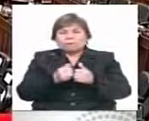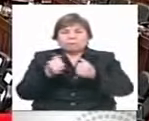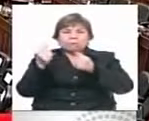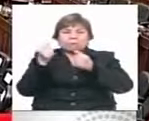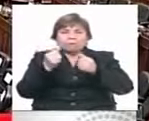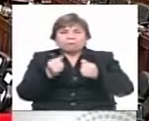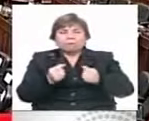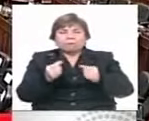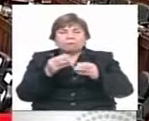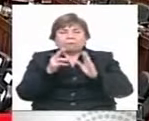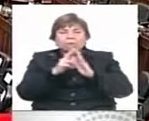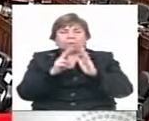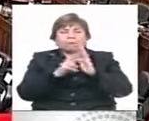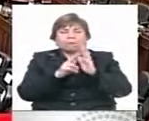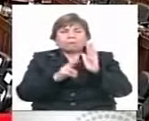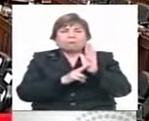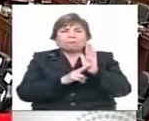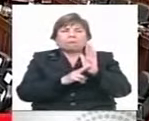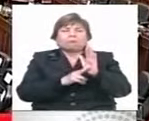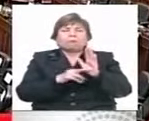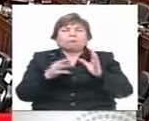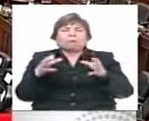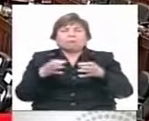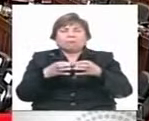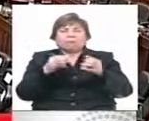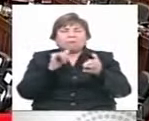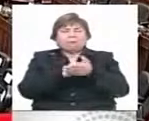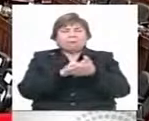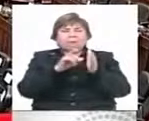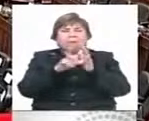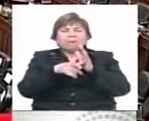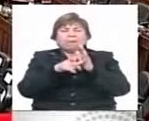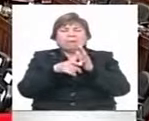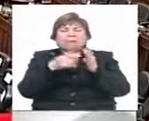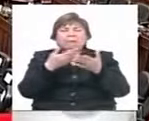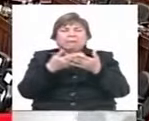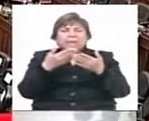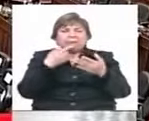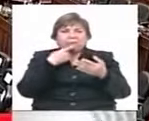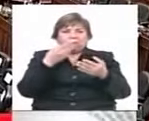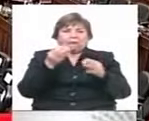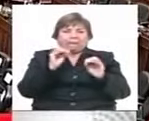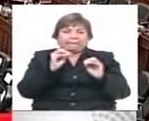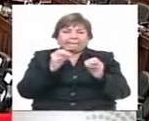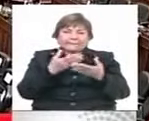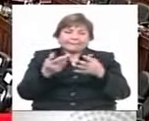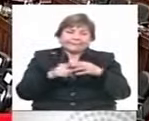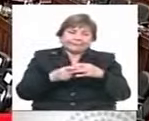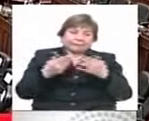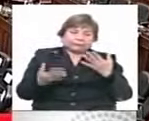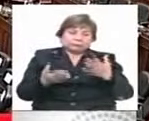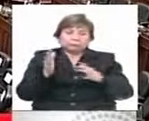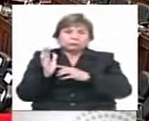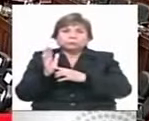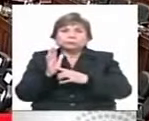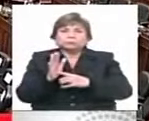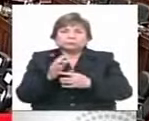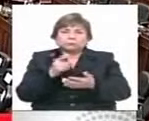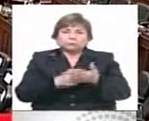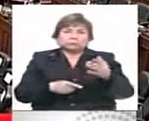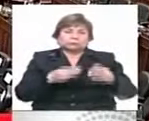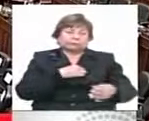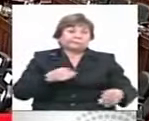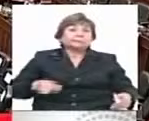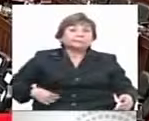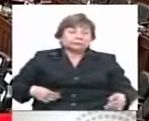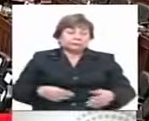el reglamento del Congreso. Y luego ya se iniciará pues con la presentación del gabinete